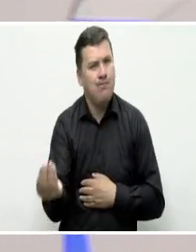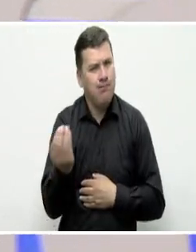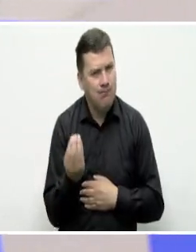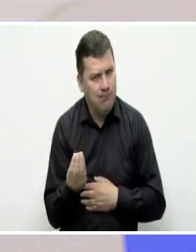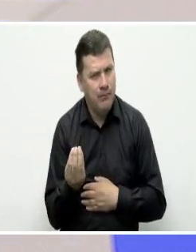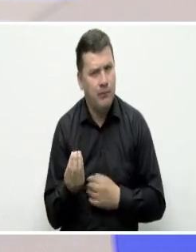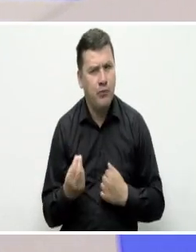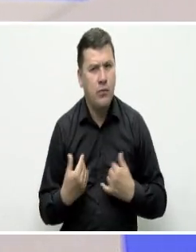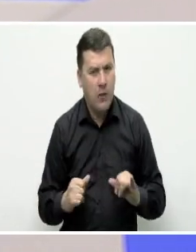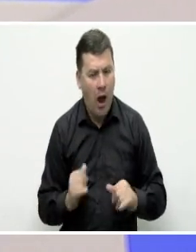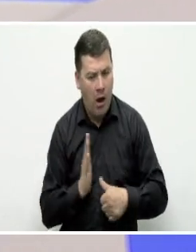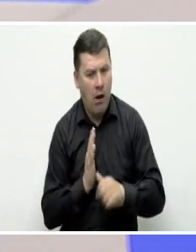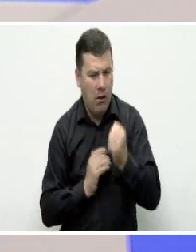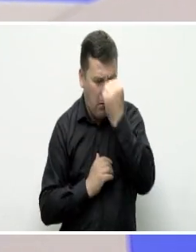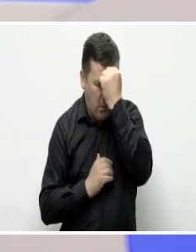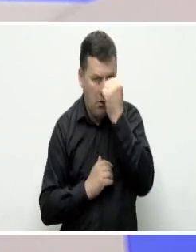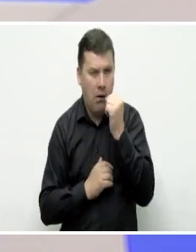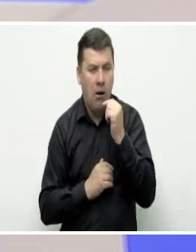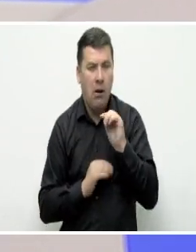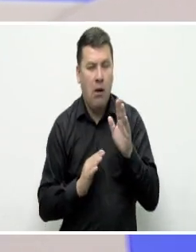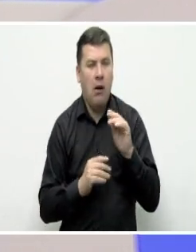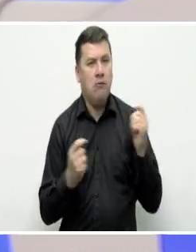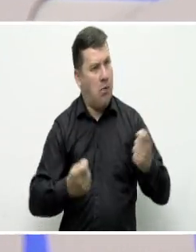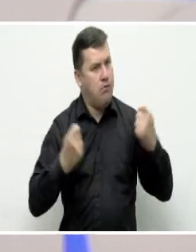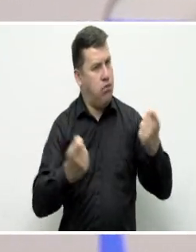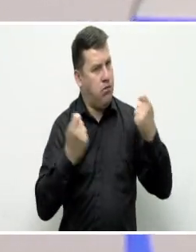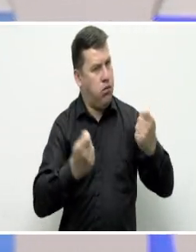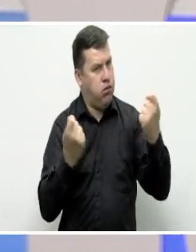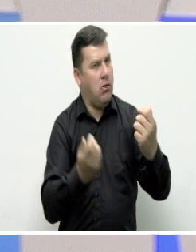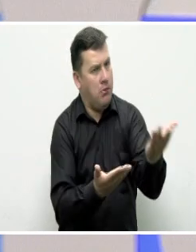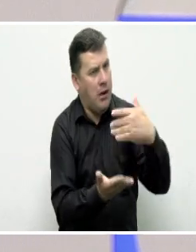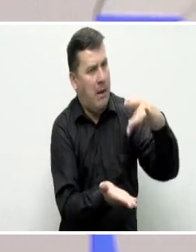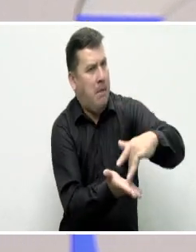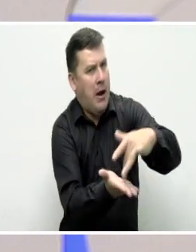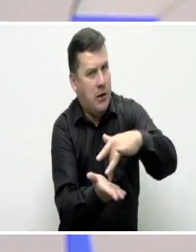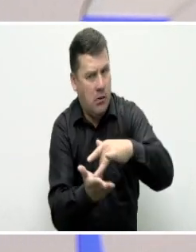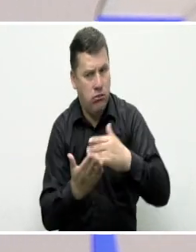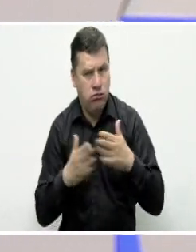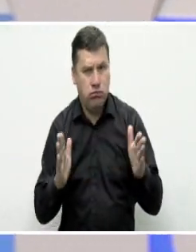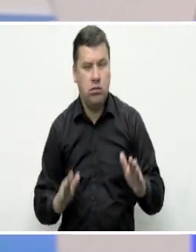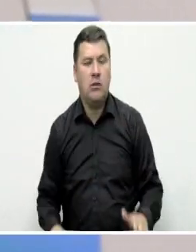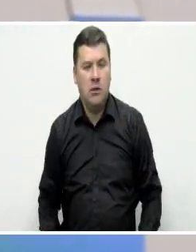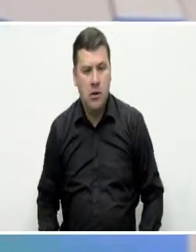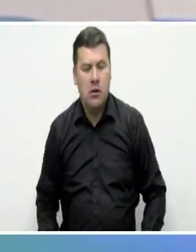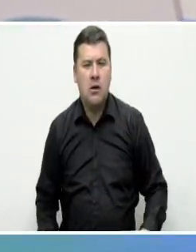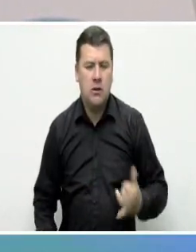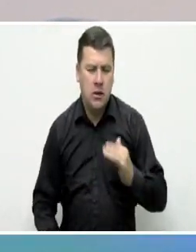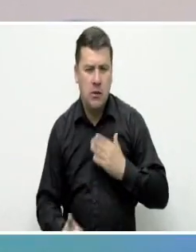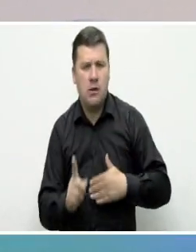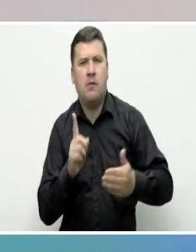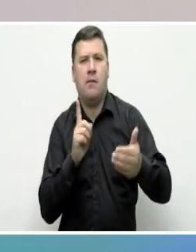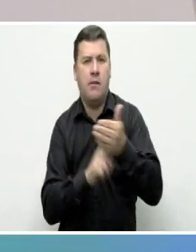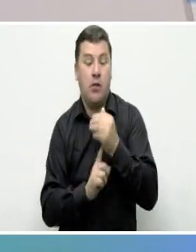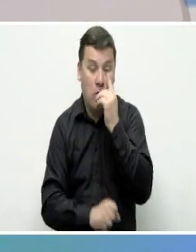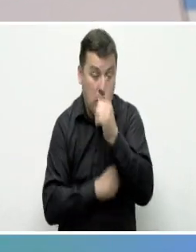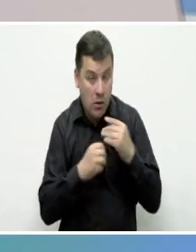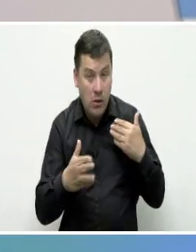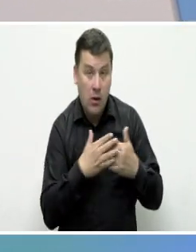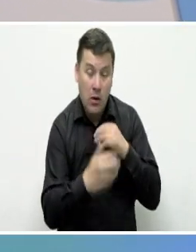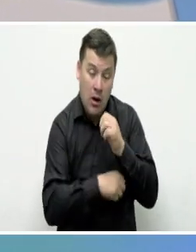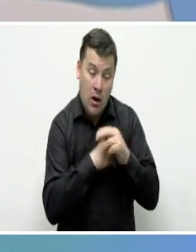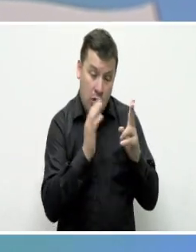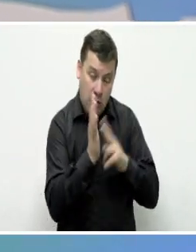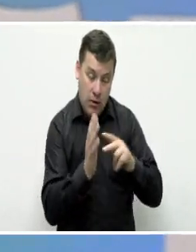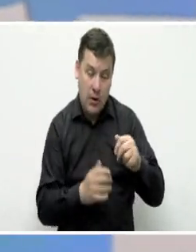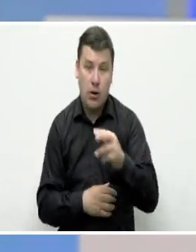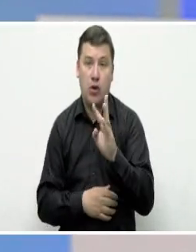diseñado campañas específicas para mejorar su participación. Tan es así que logramos este año